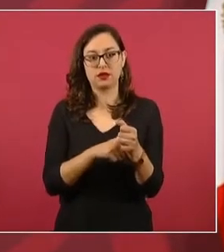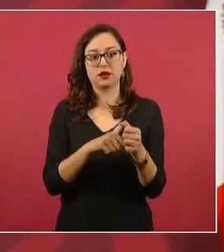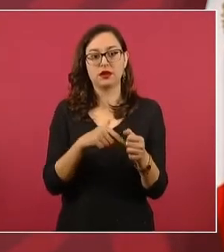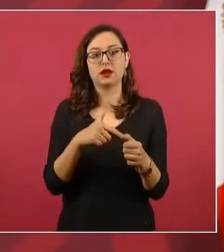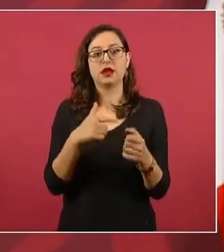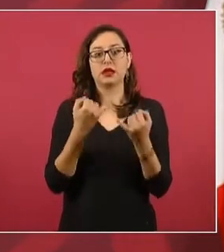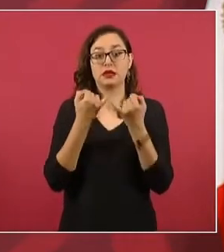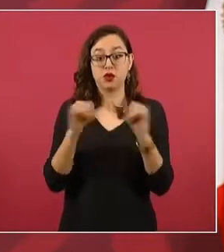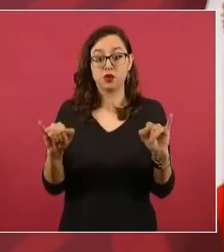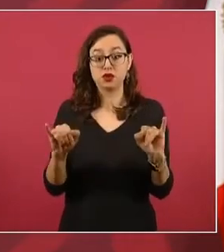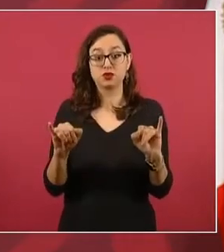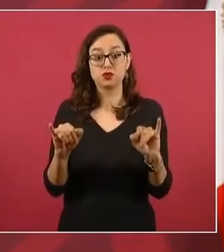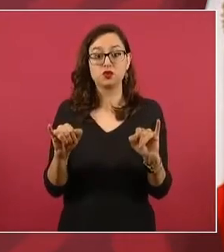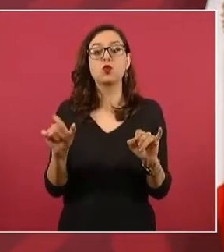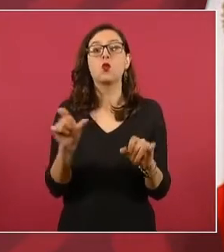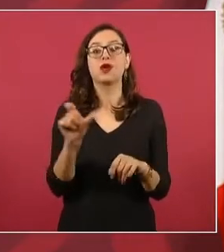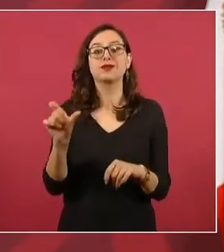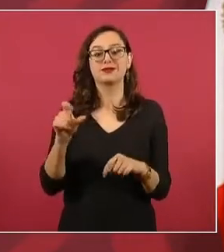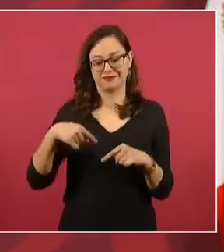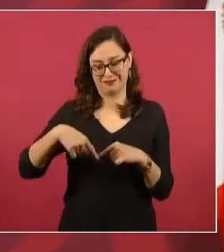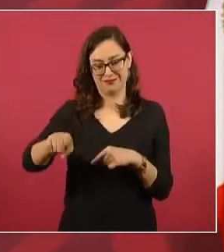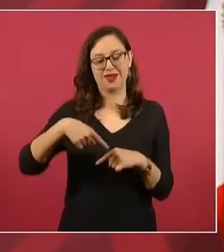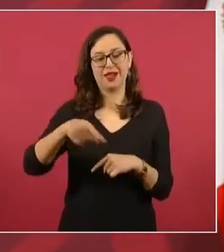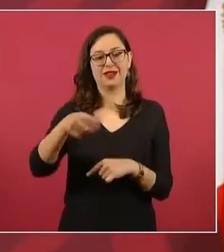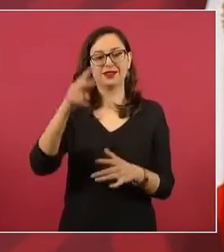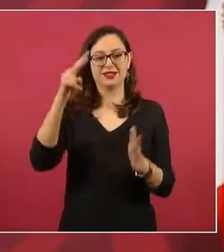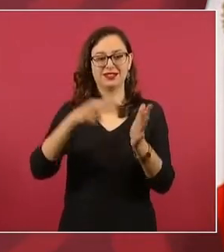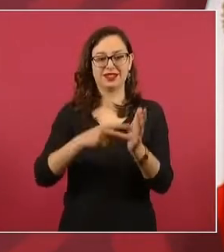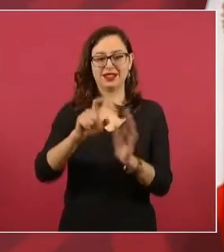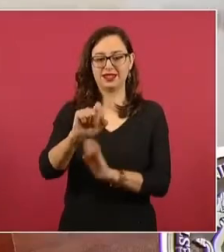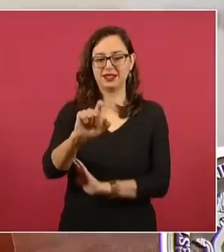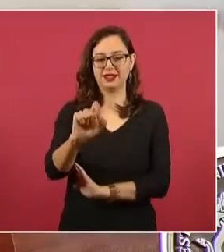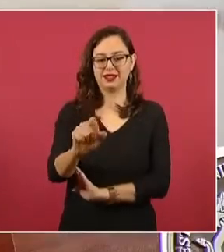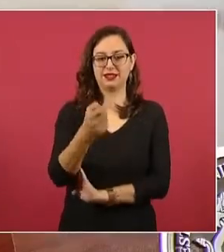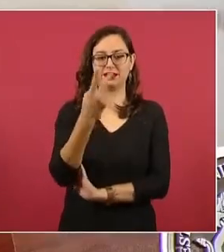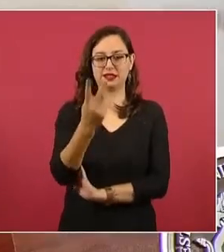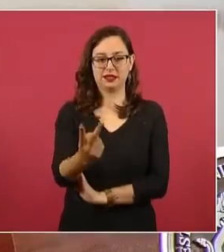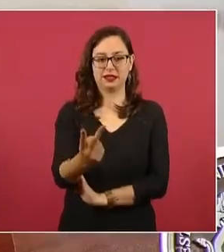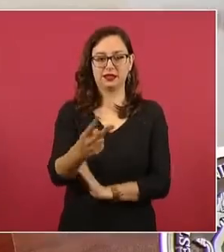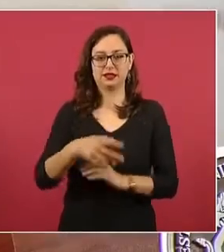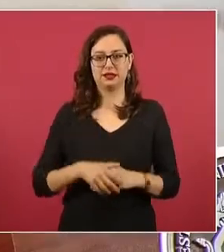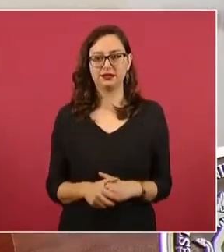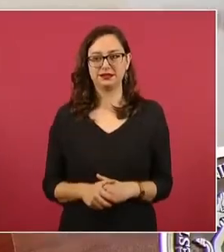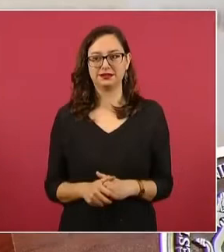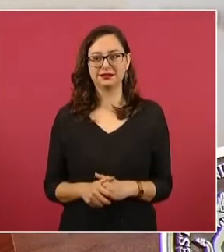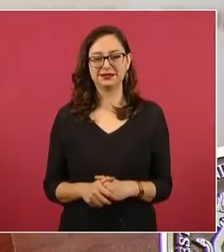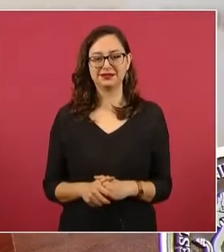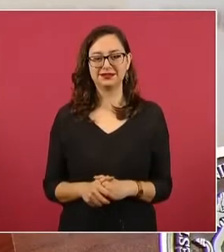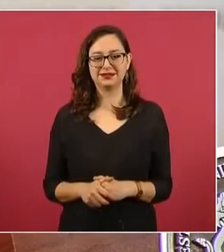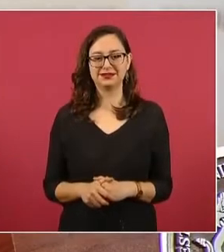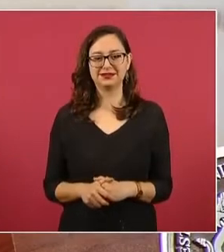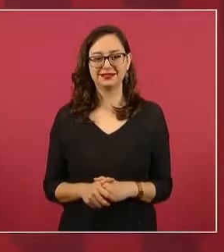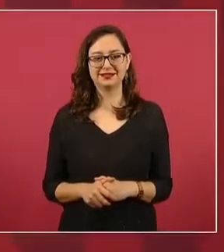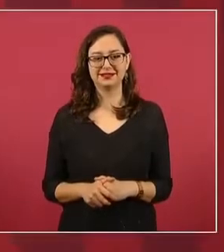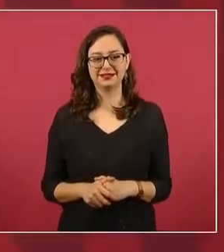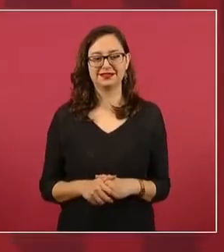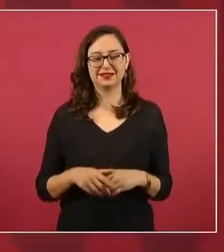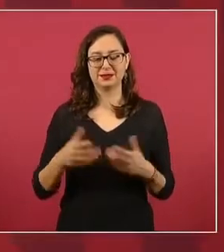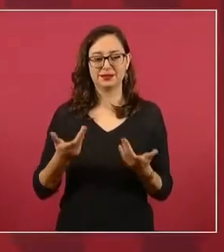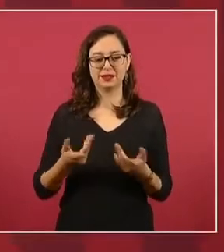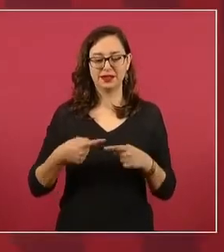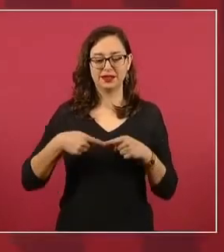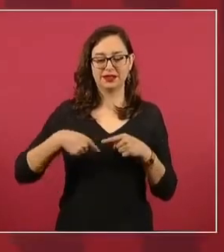inaugurar a finales de este año. Ahí hemos tenido algún problema, pero ya